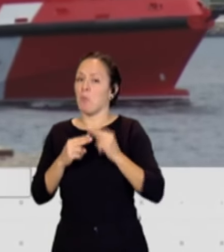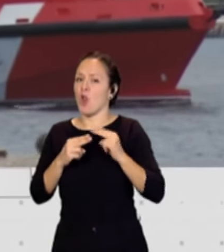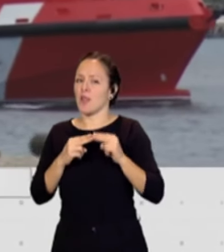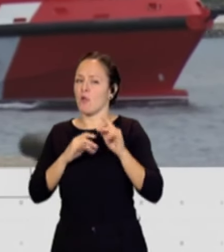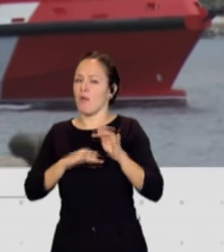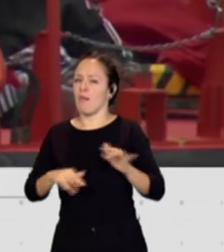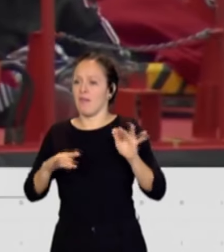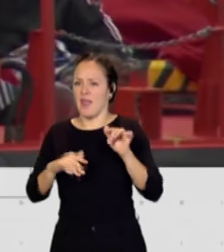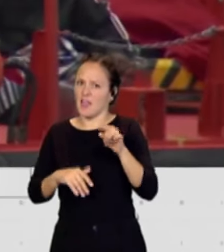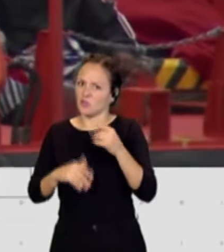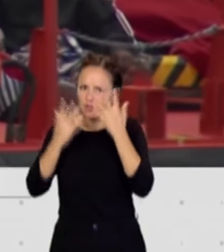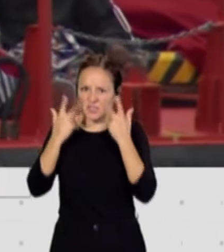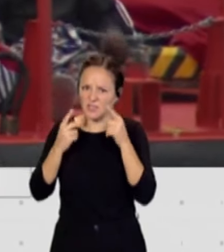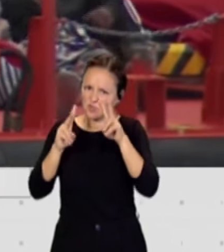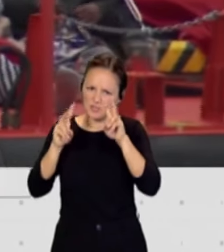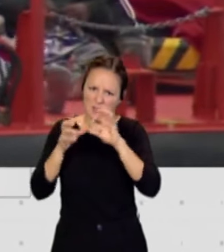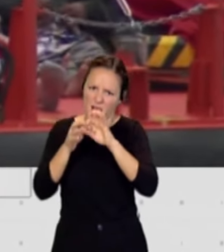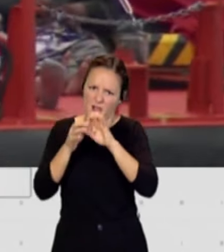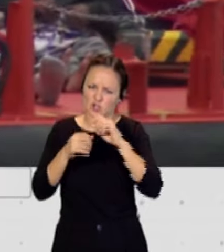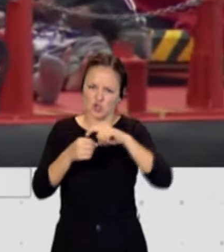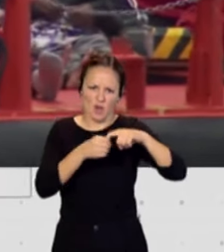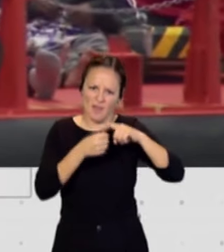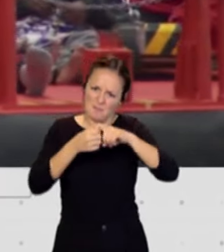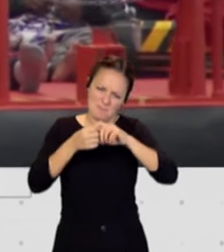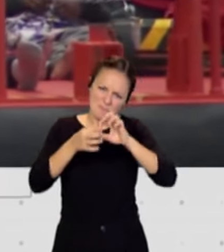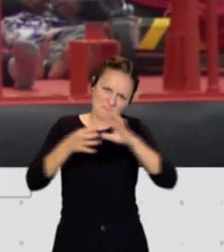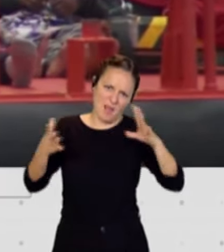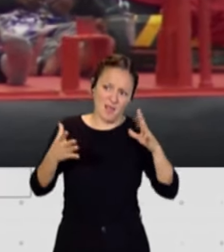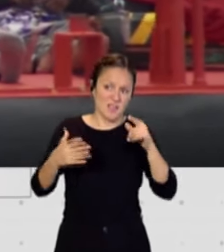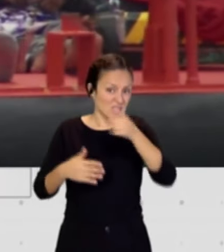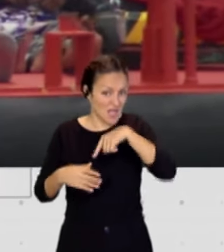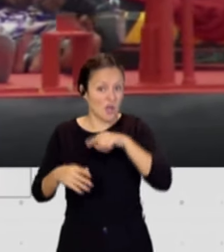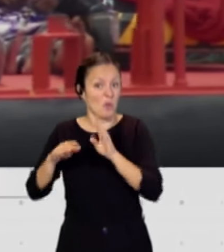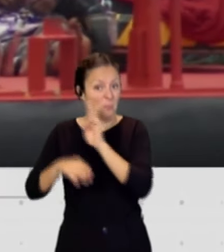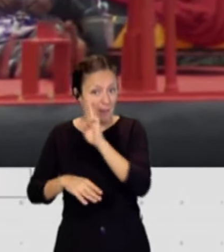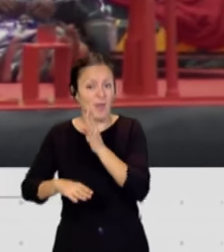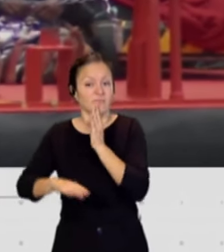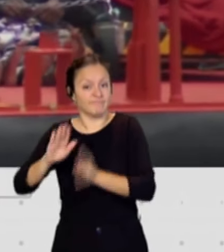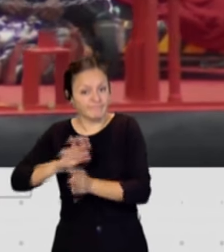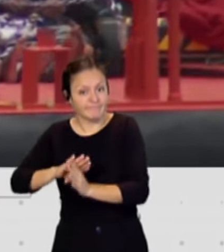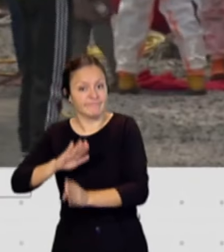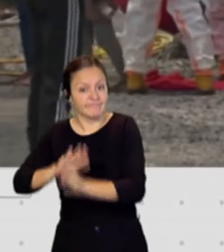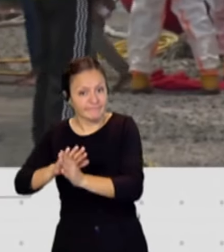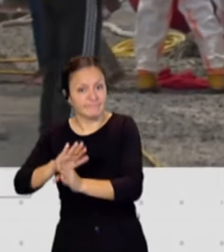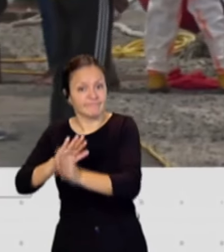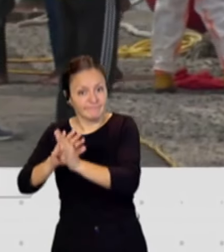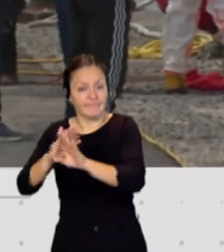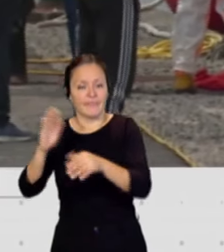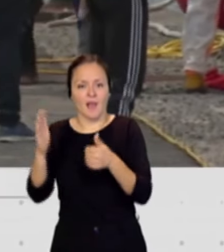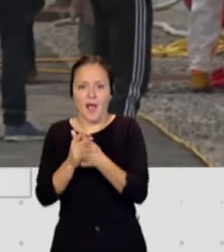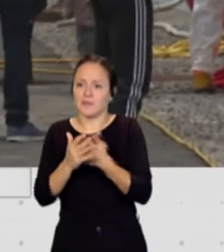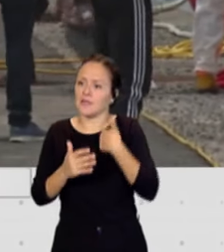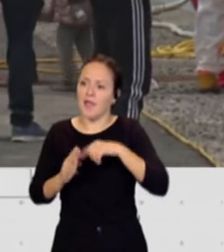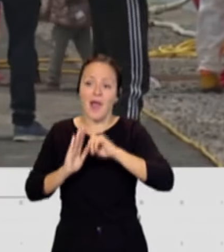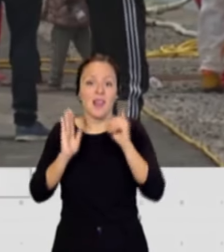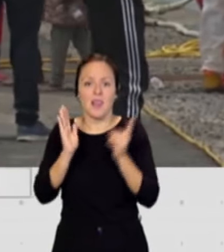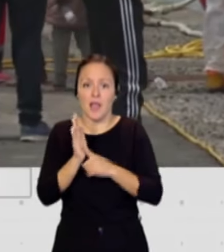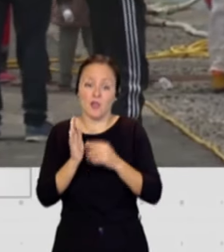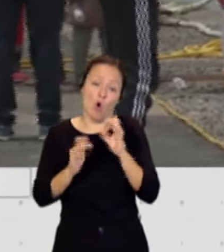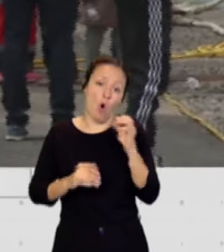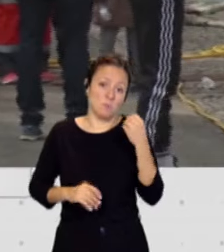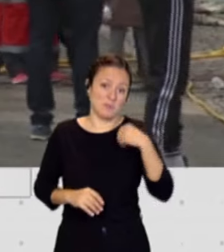nada que ver con la solidaridad y y lo van a seguir haciendo hasta que claro hasta que se se ponga en marcha una ley o lo que pedía